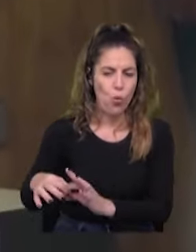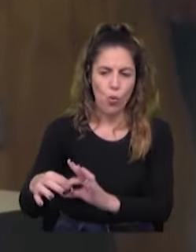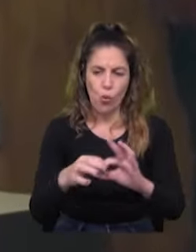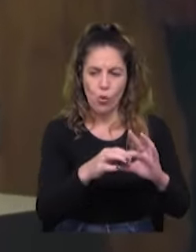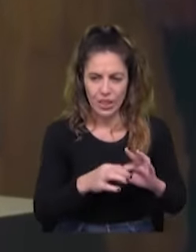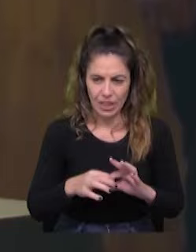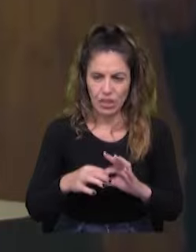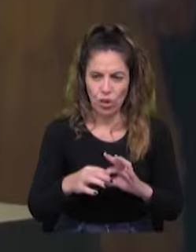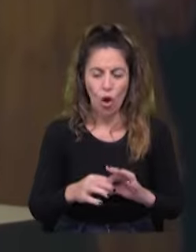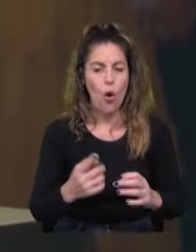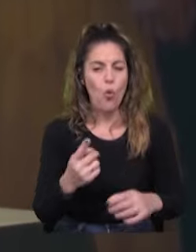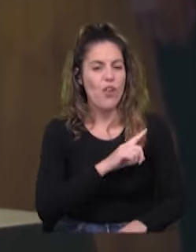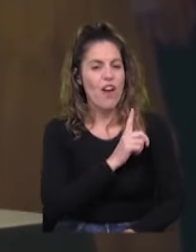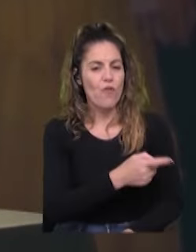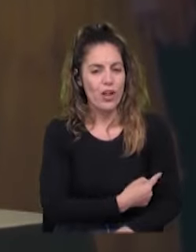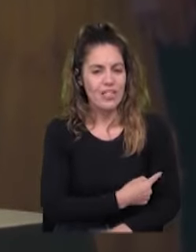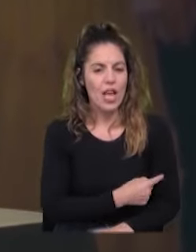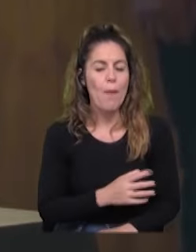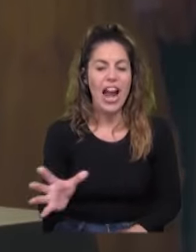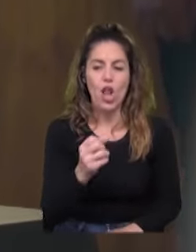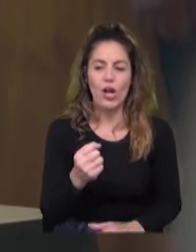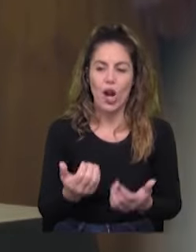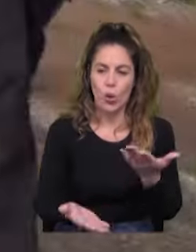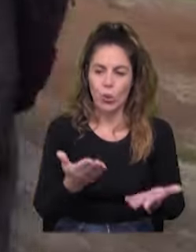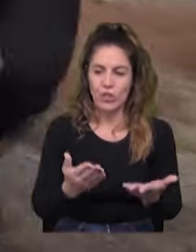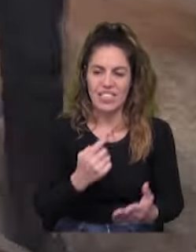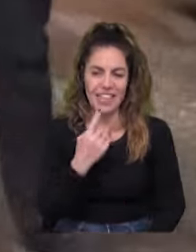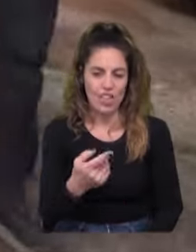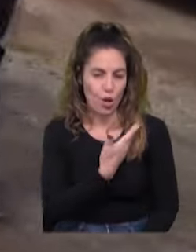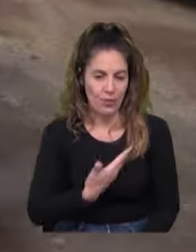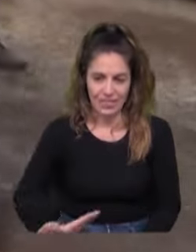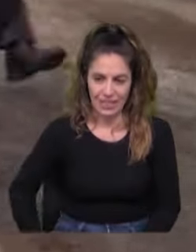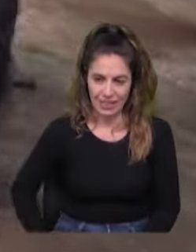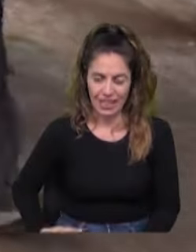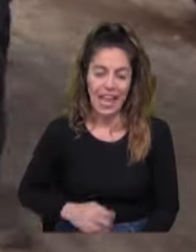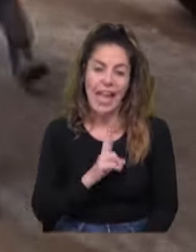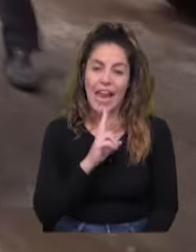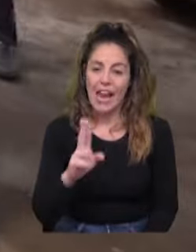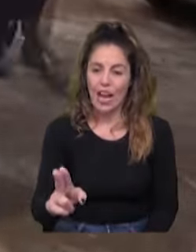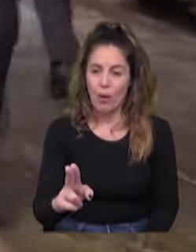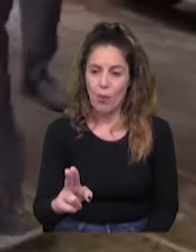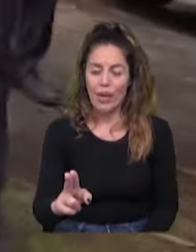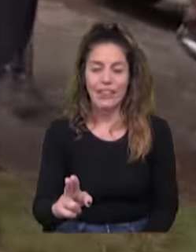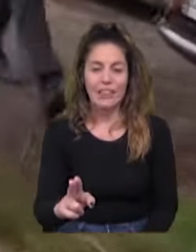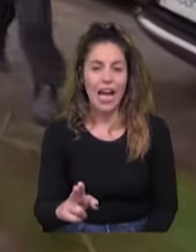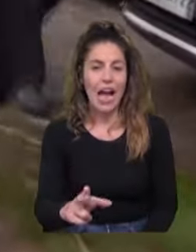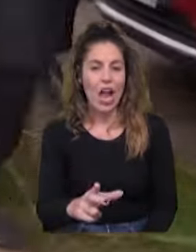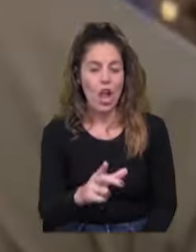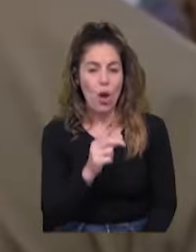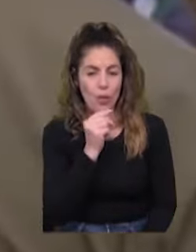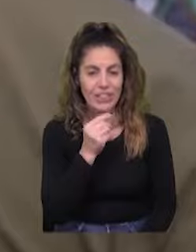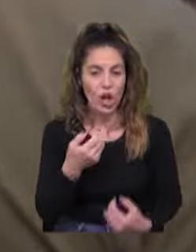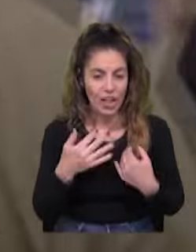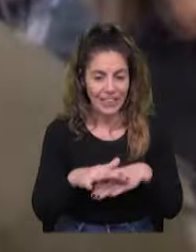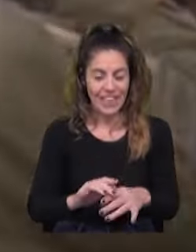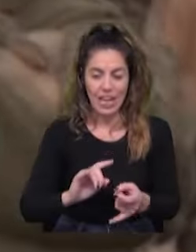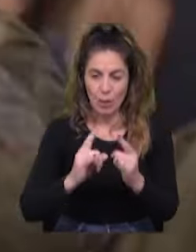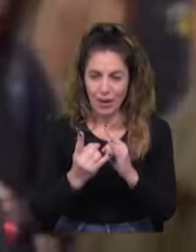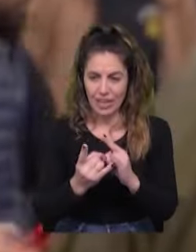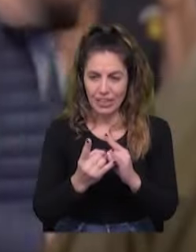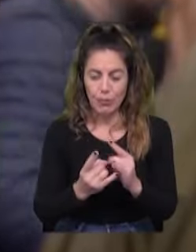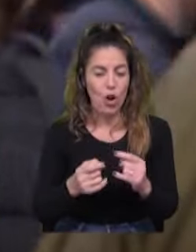como una sola fuerza para lograr justicia afirmó el mandatario en respuesta a las fuerzas políticas que integran el parlamento chileno desde la